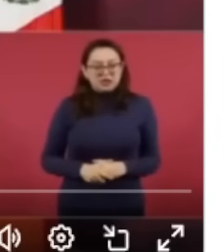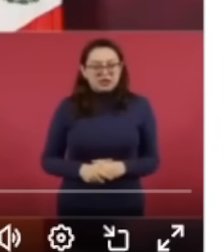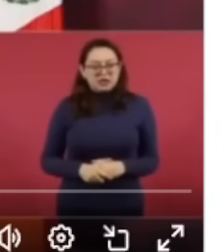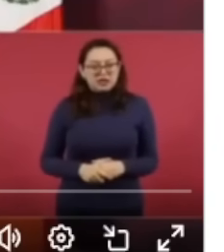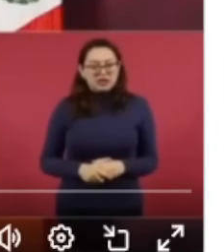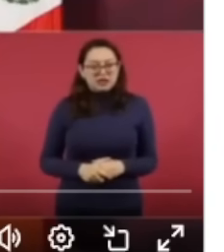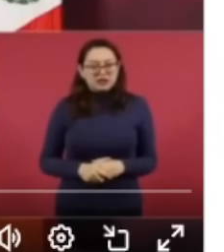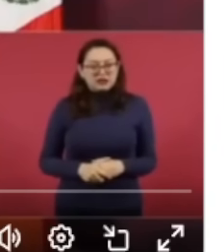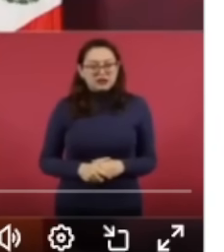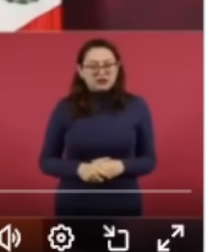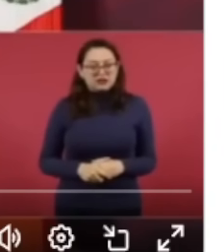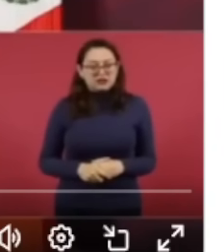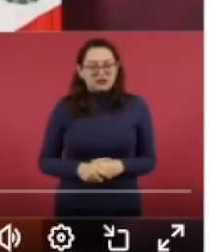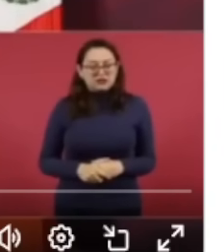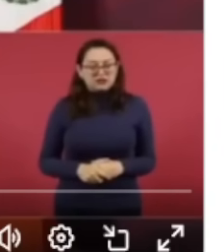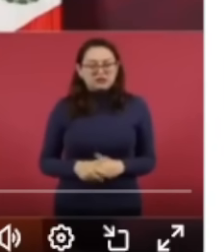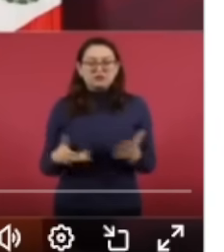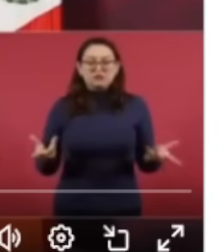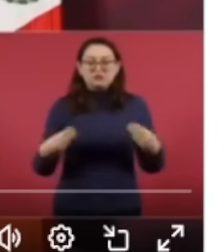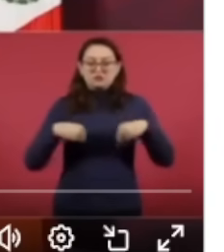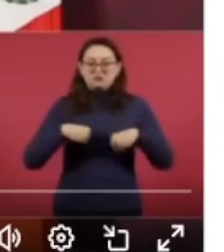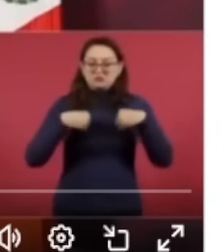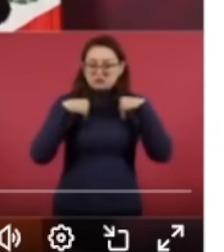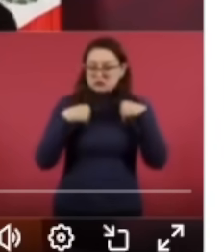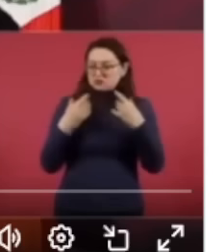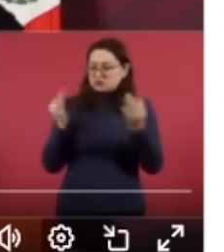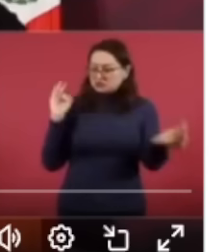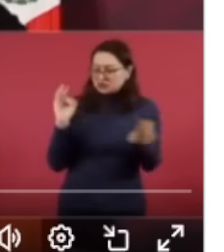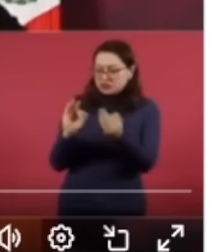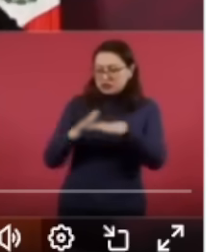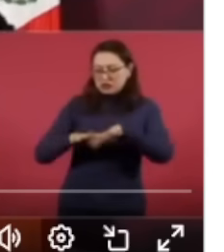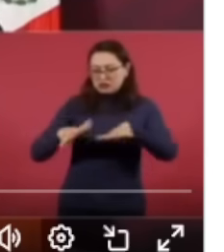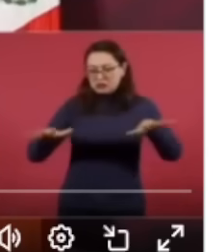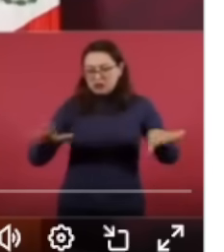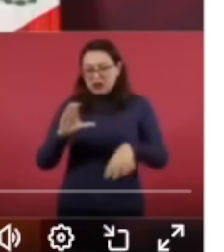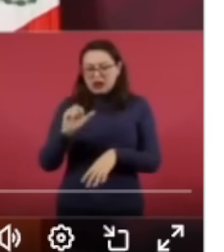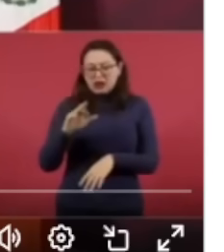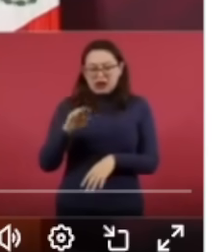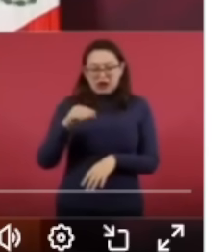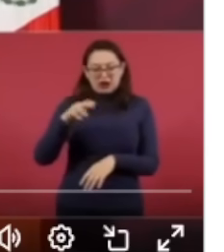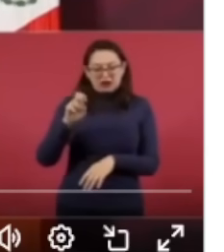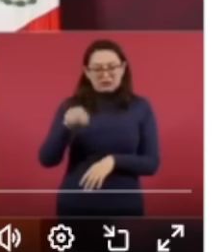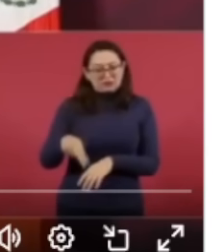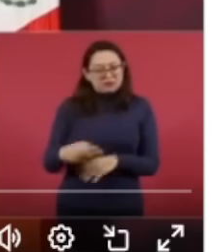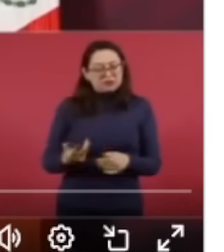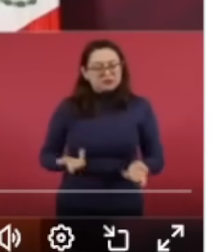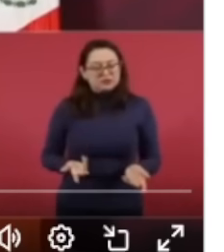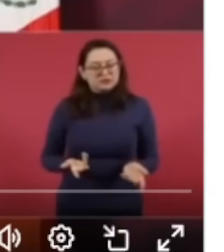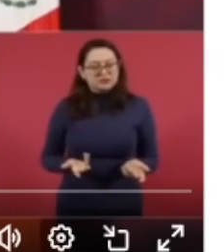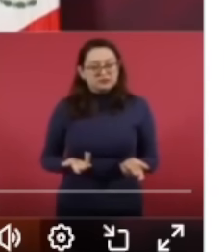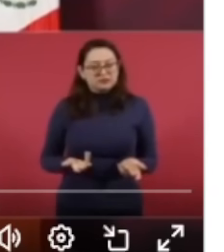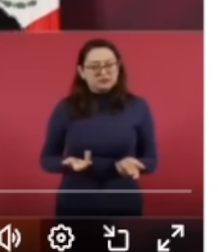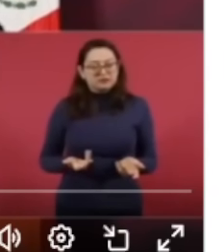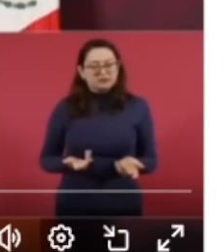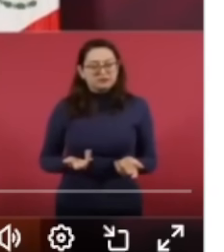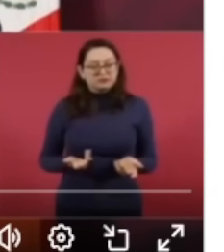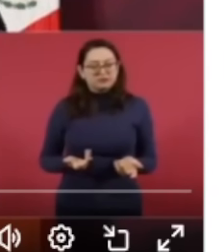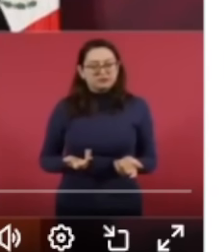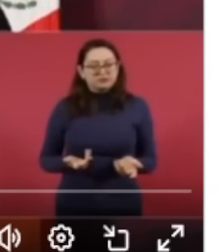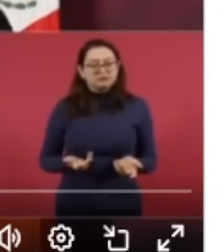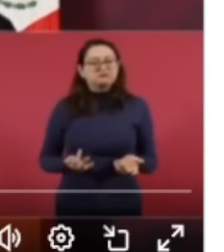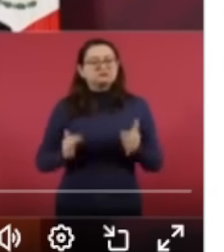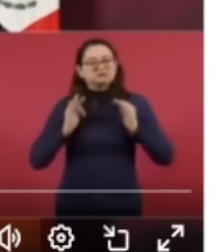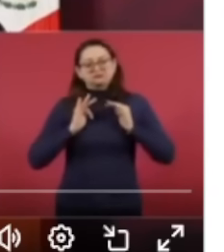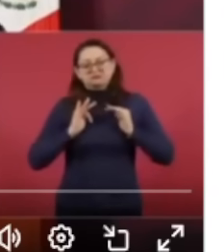allá en Playa del Carmen este se la pasan